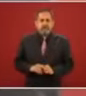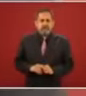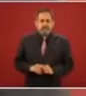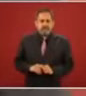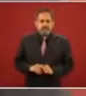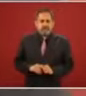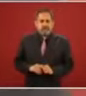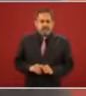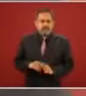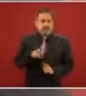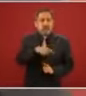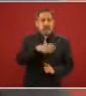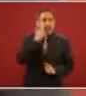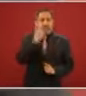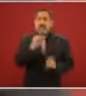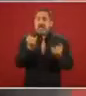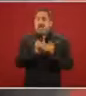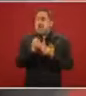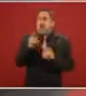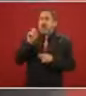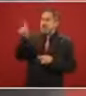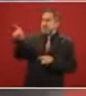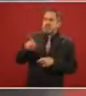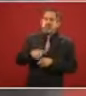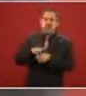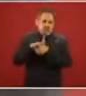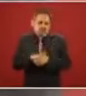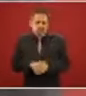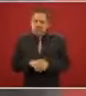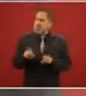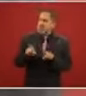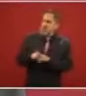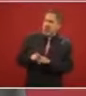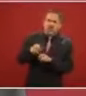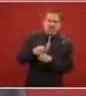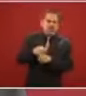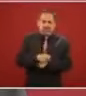Quisieran que fuésemos represores,